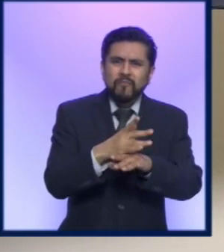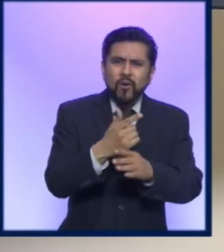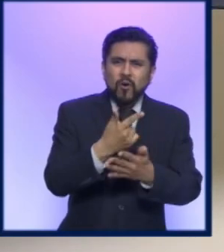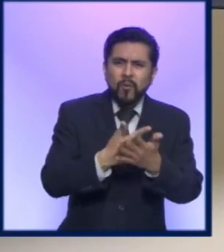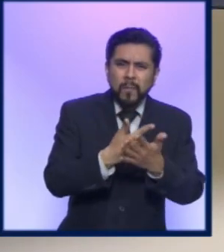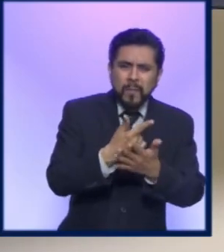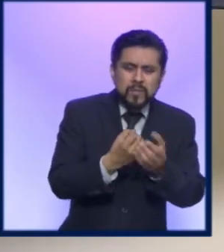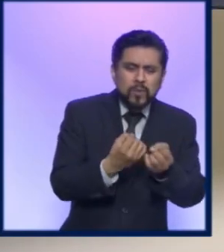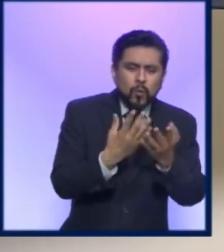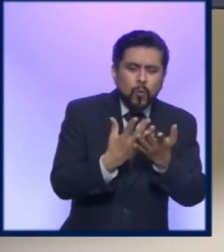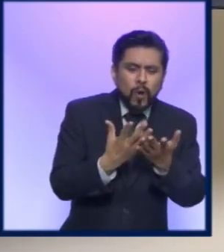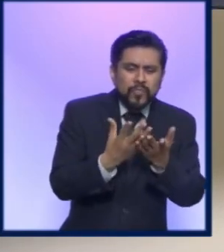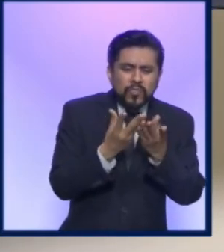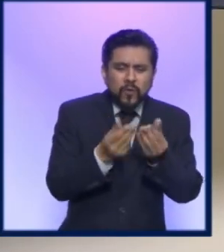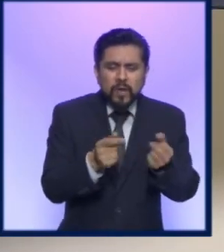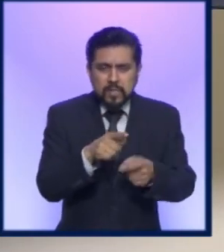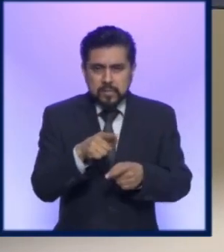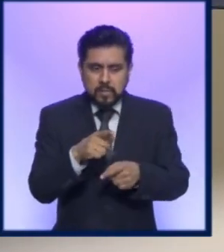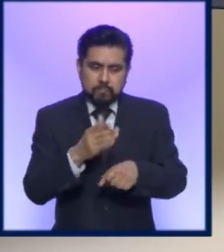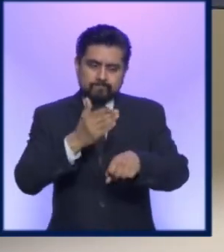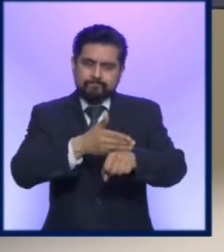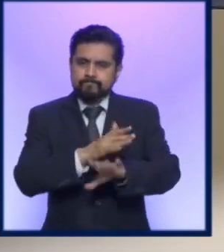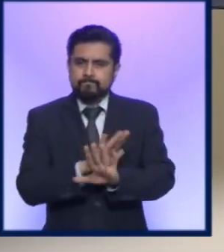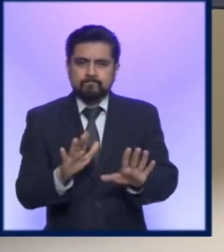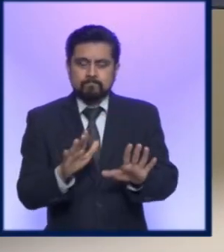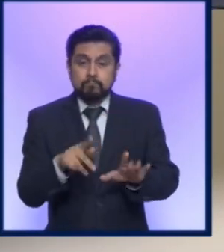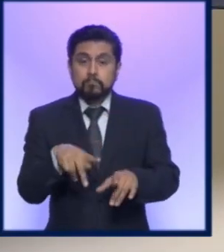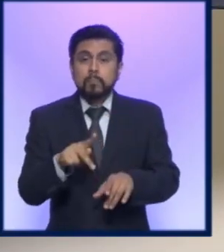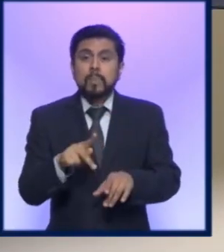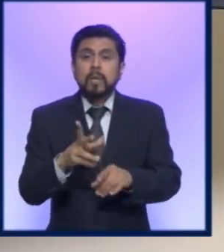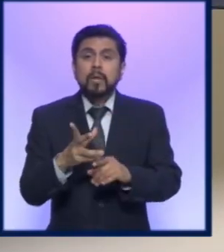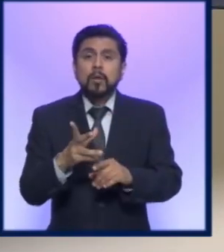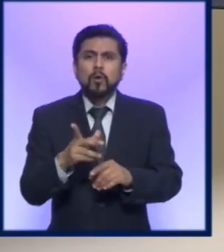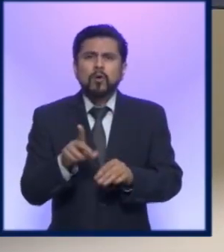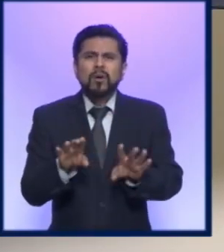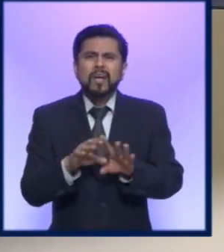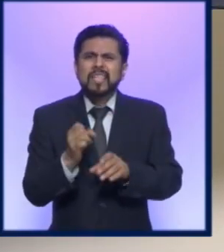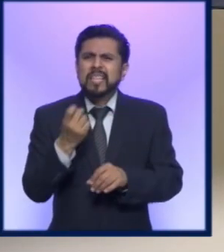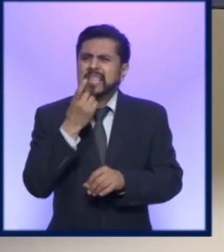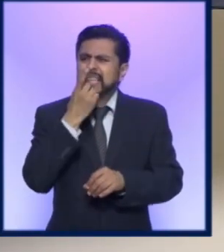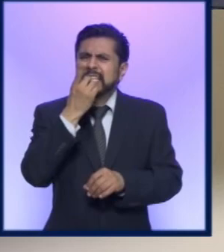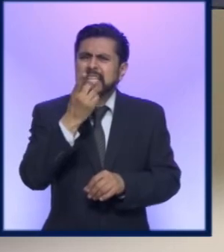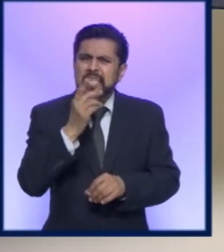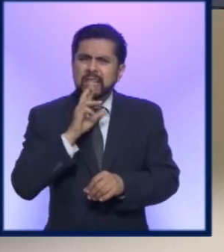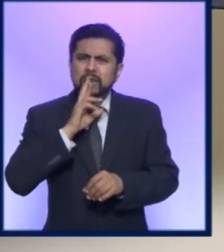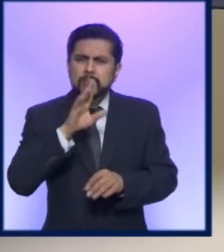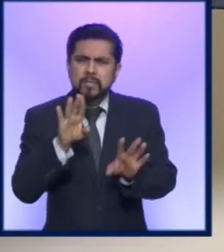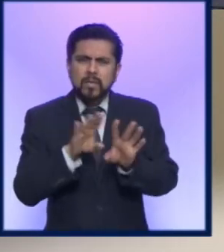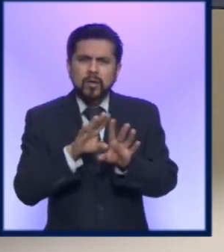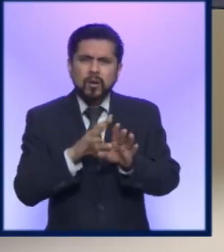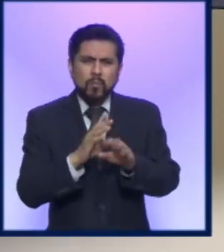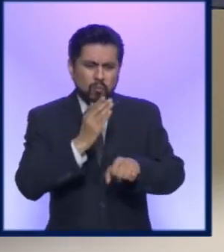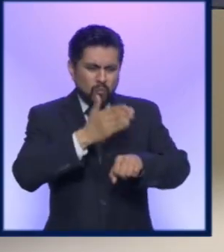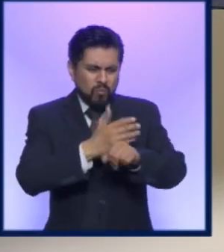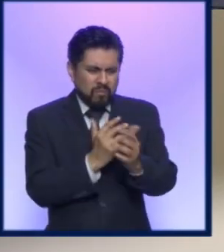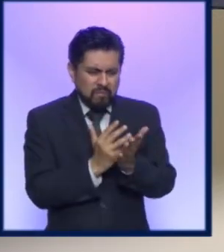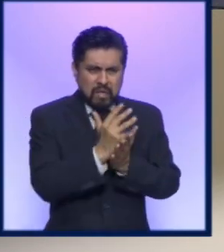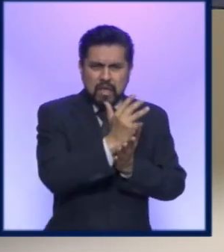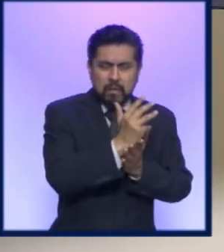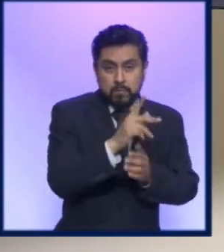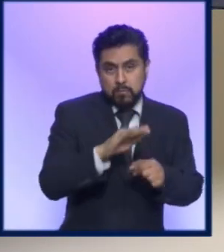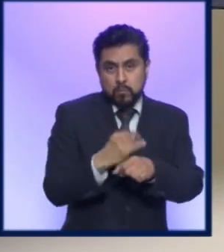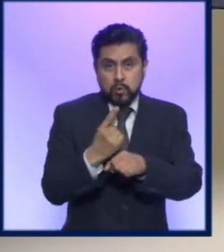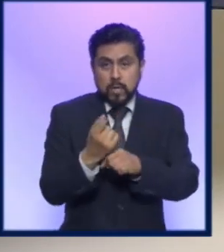que si bien es sancionable se consideró desproporcionada y más cuando se compara con